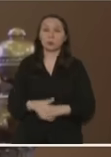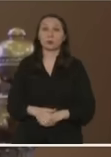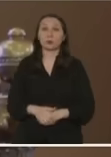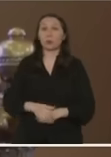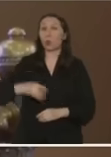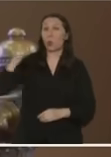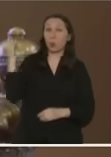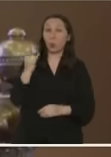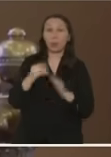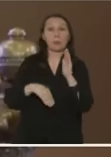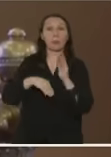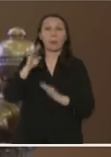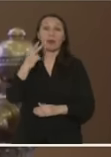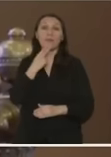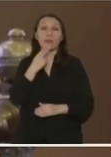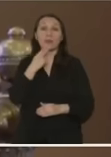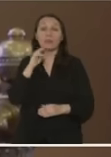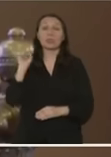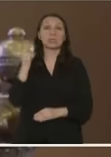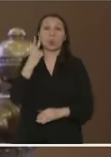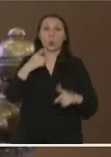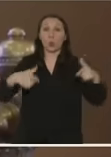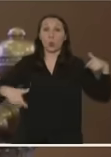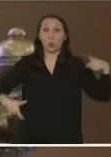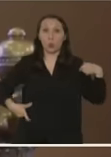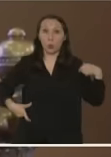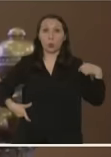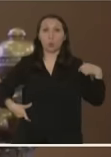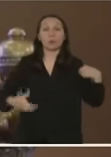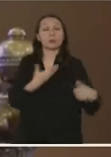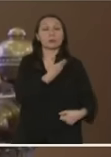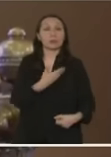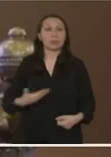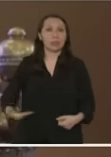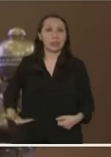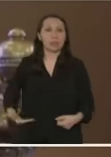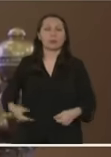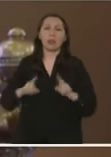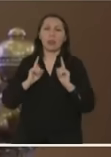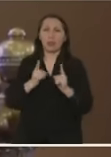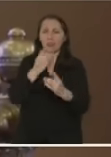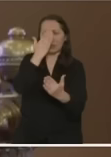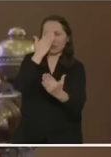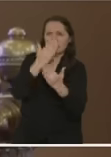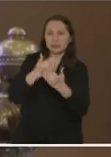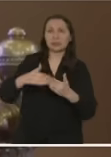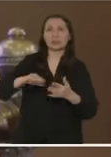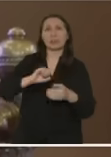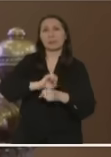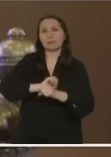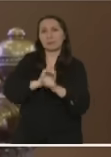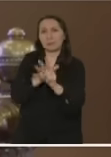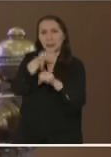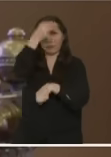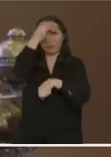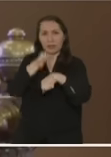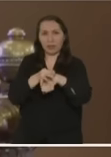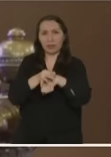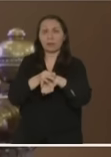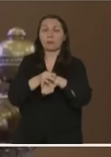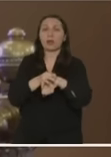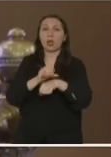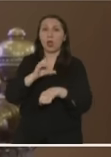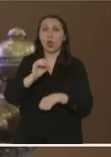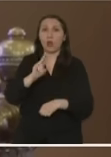Y una emergencia aún mayor se vivió durante su segundo periodo como presidente, teniendo que hacer frente a la pandemia mundial del